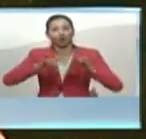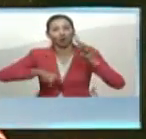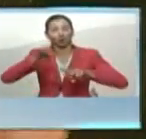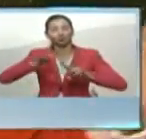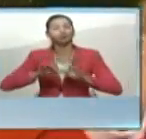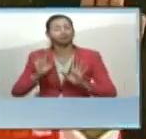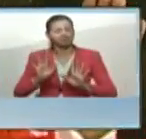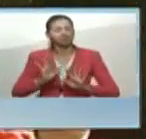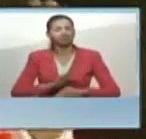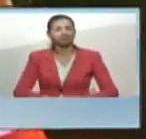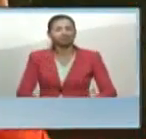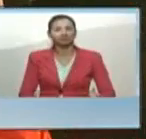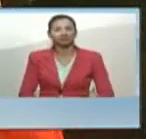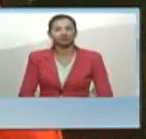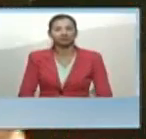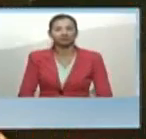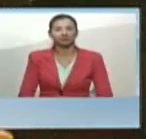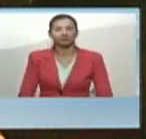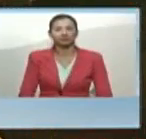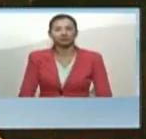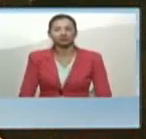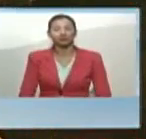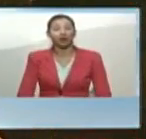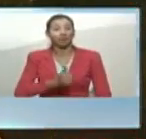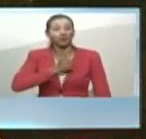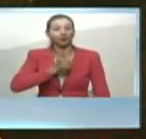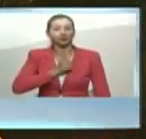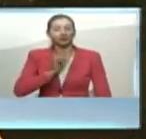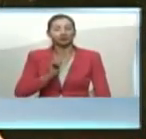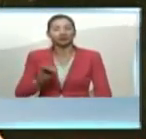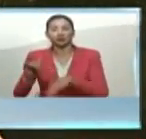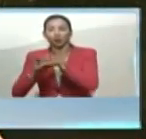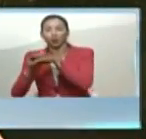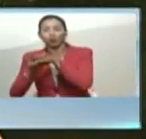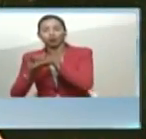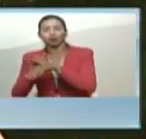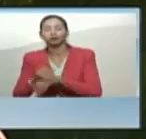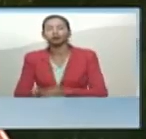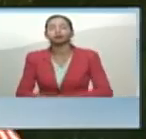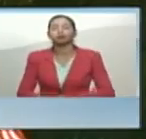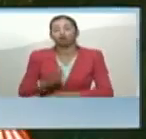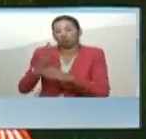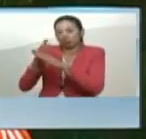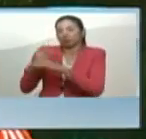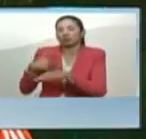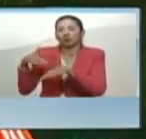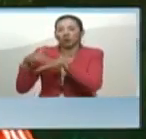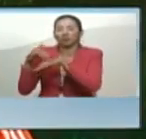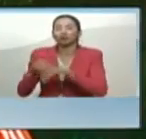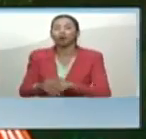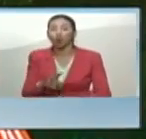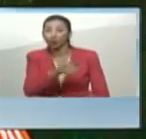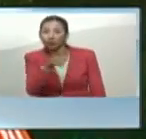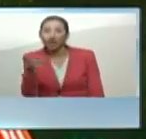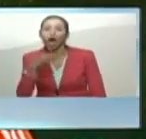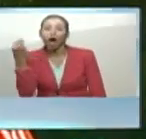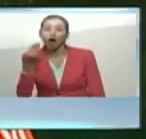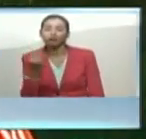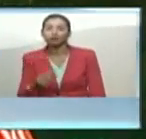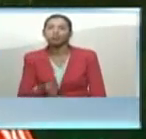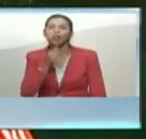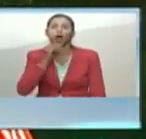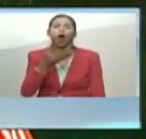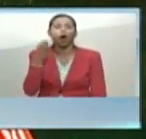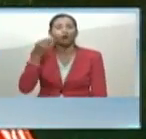saliendo. Pero yo aprovecho, perdona Carlos, lo largo de esta reflexión, para que ustedes, la juventud, levanten la mano a